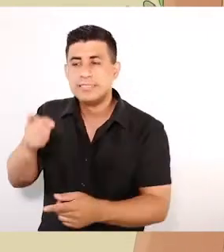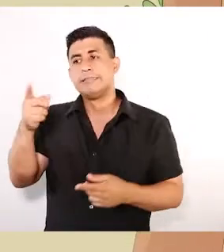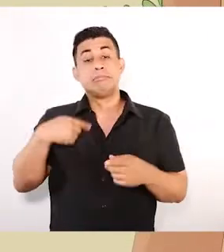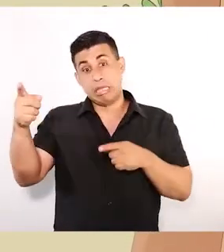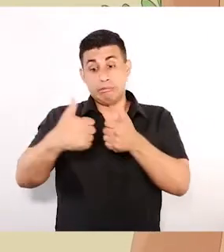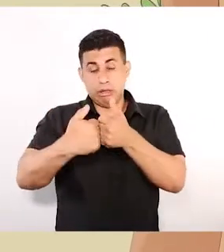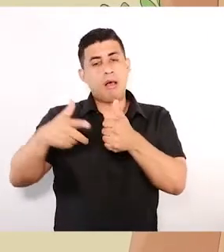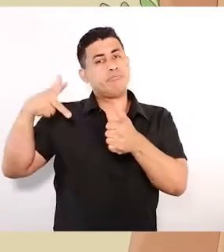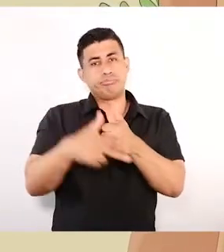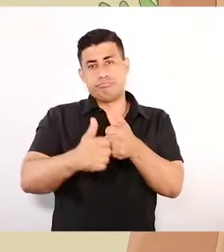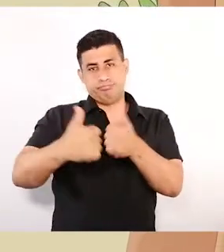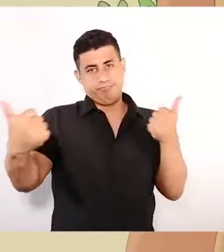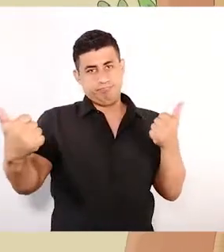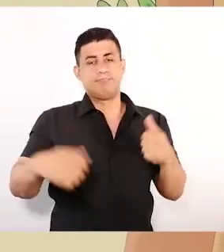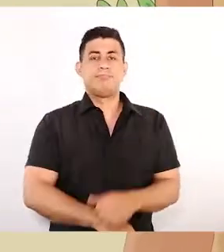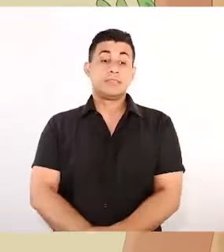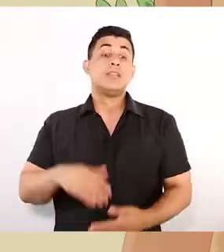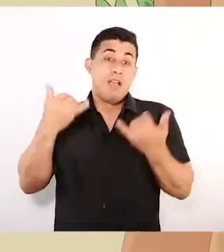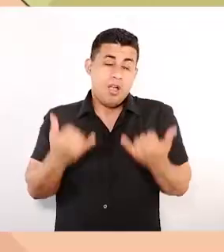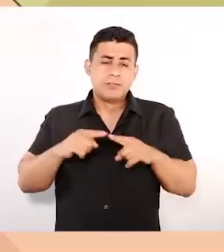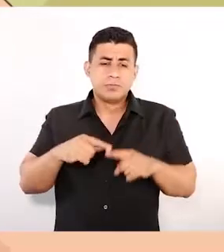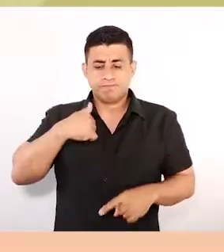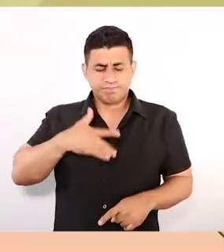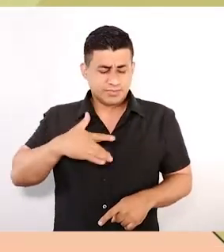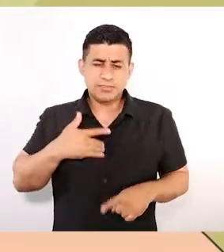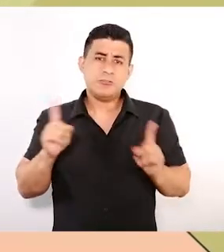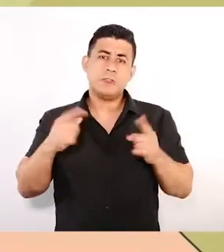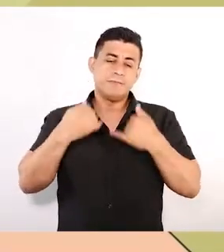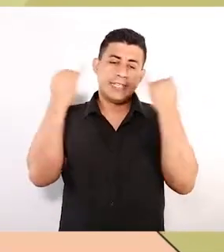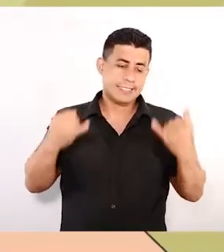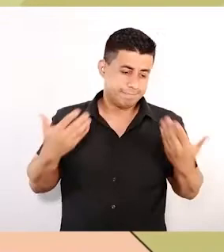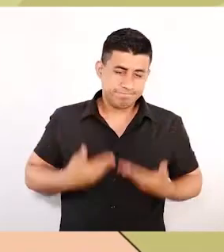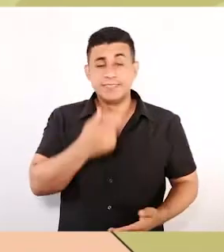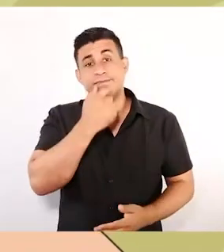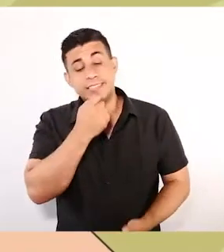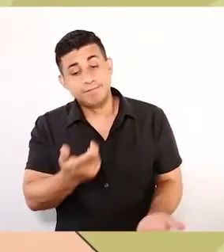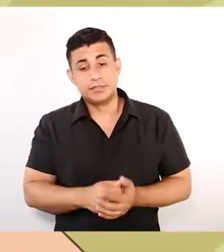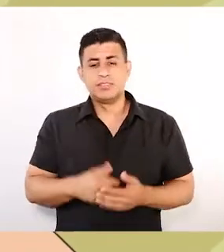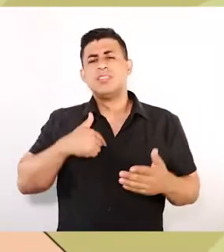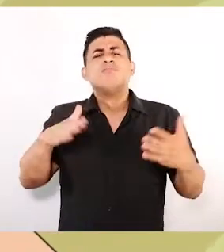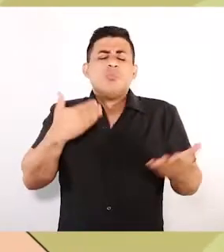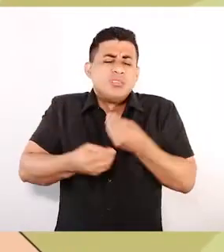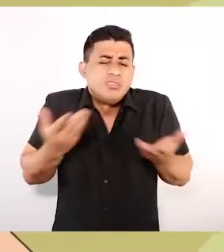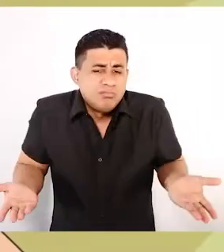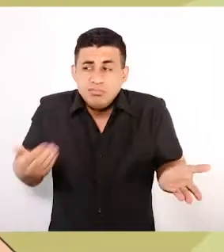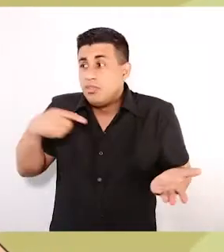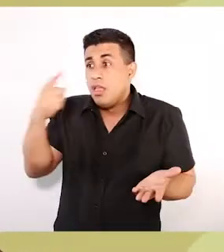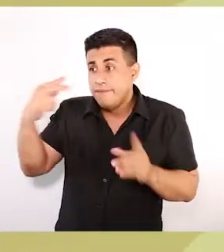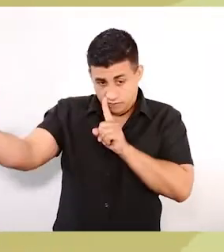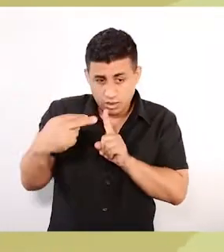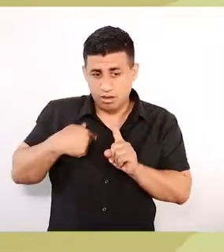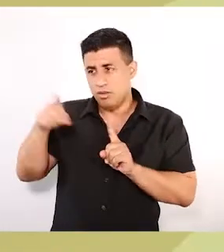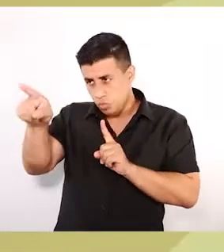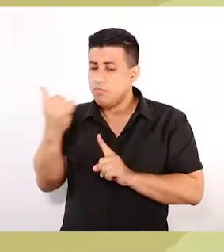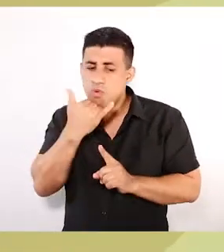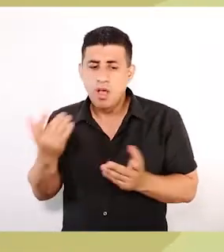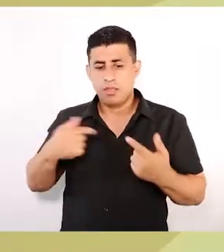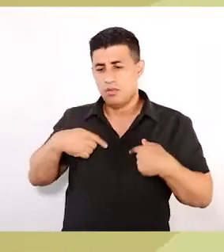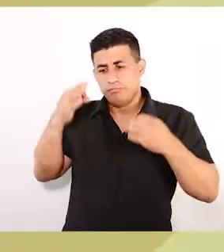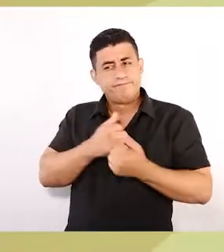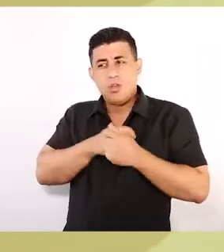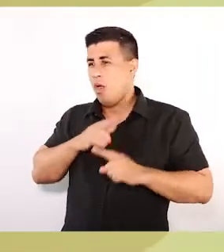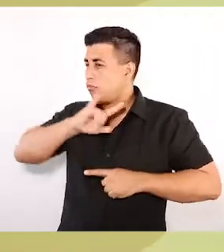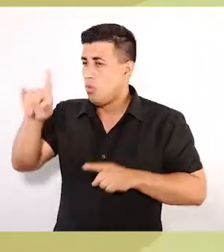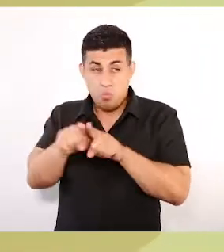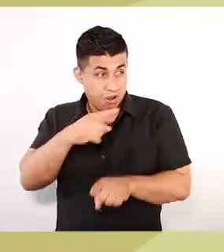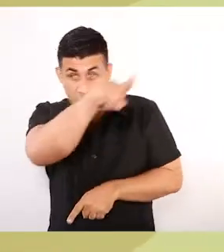controlada y terminó conmigo. Ahora siento que no soy feliz. Fleyner, ¿qué puedo hacer